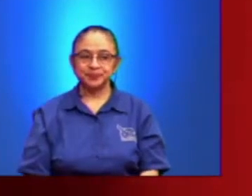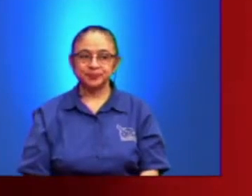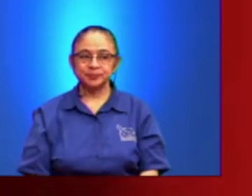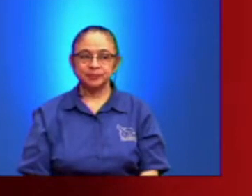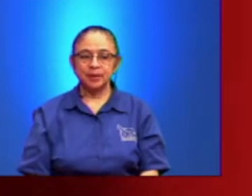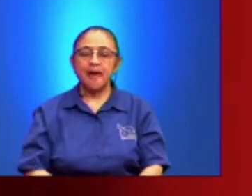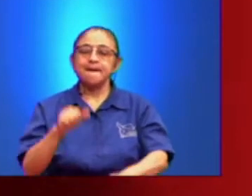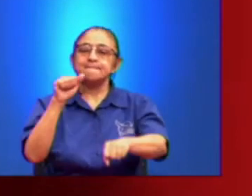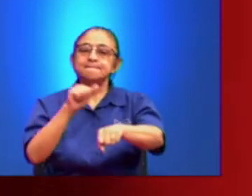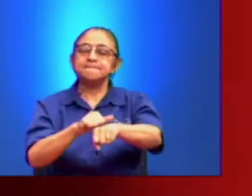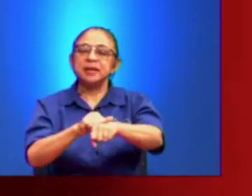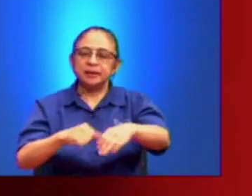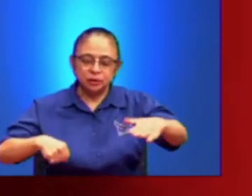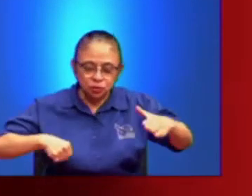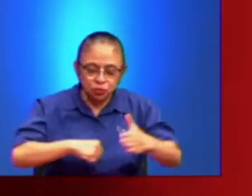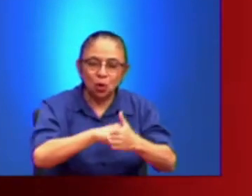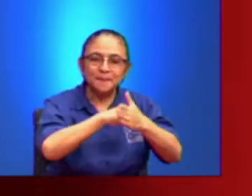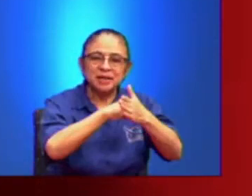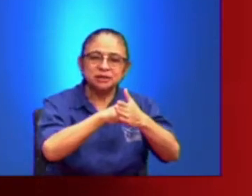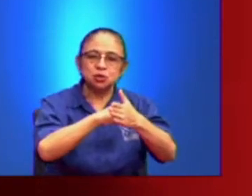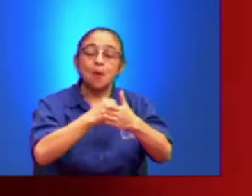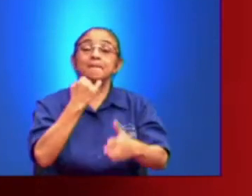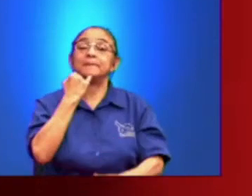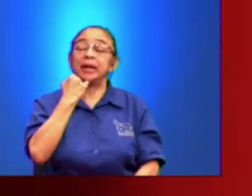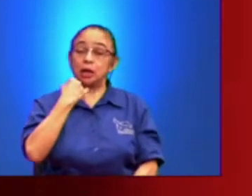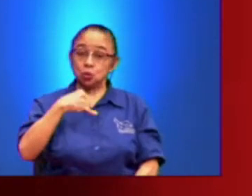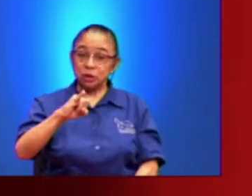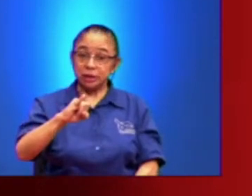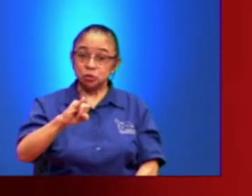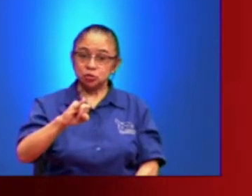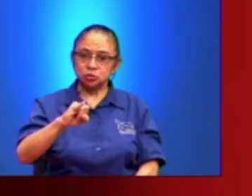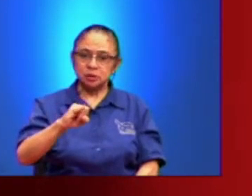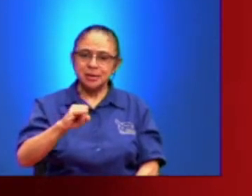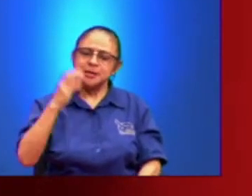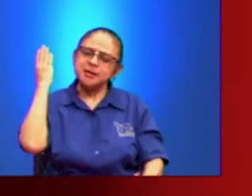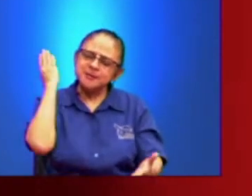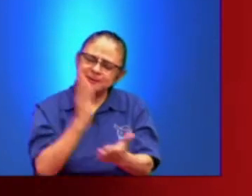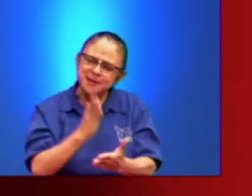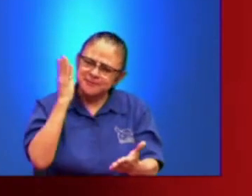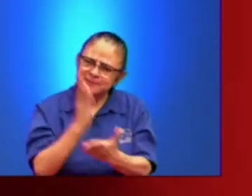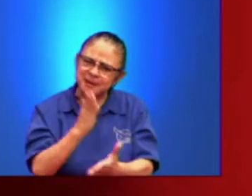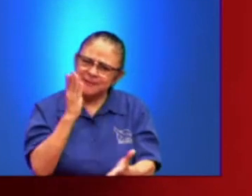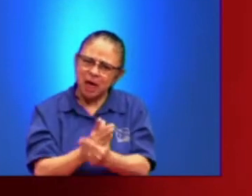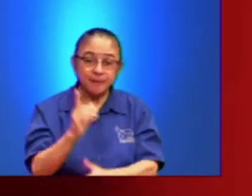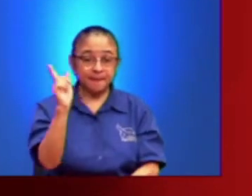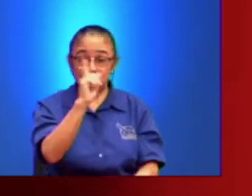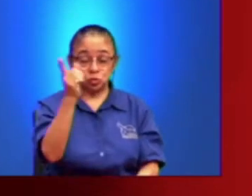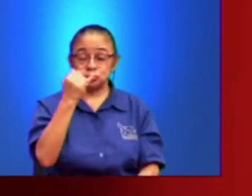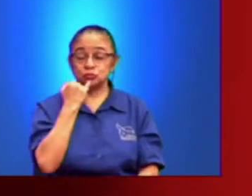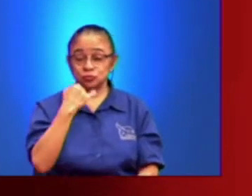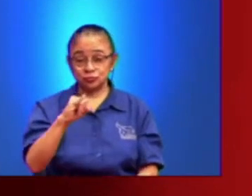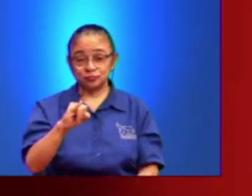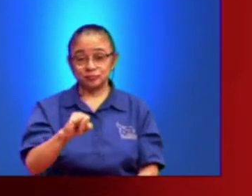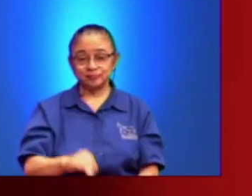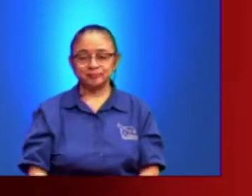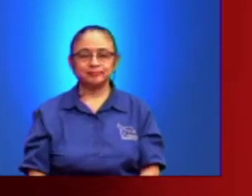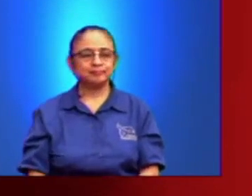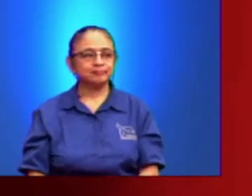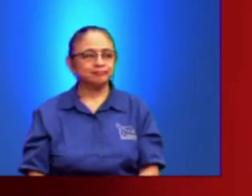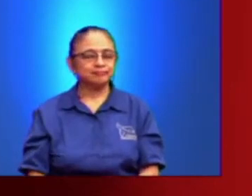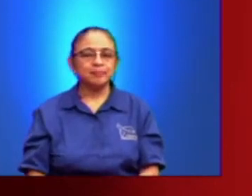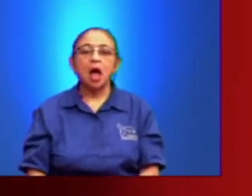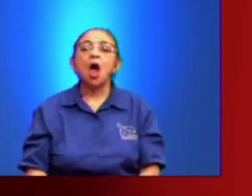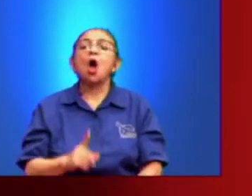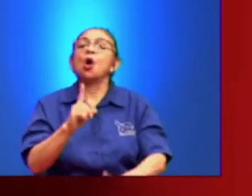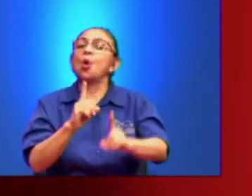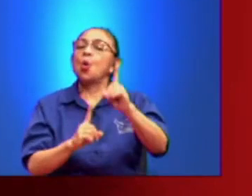piedra de tropiezo para los judíos y necedad para los gentiles entonces cuál es el kata hello en la